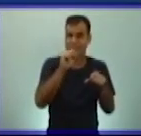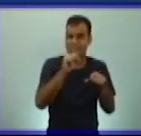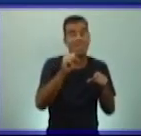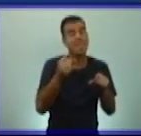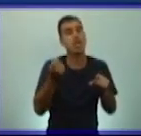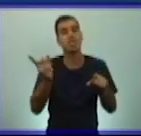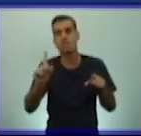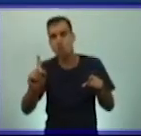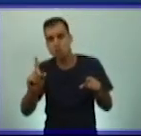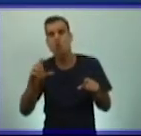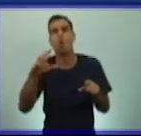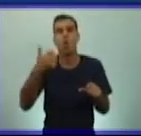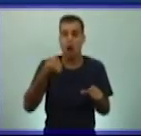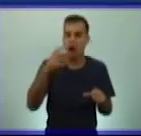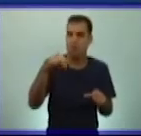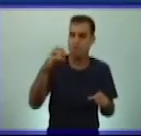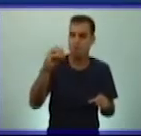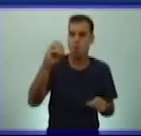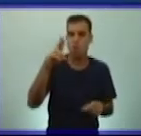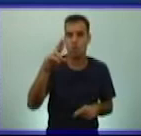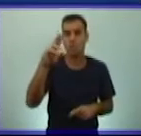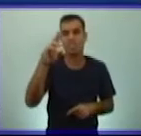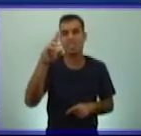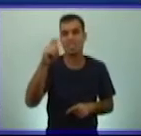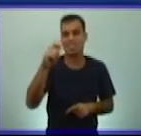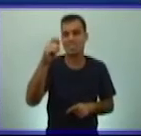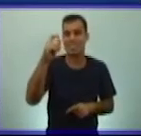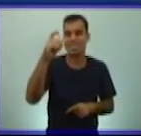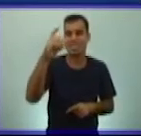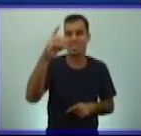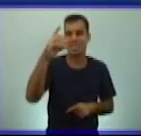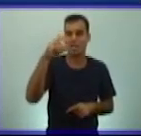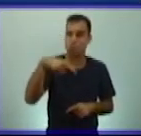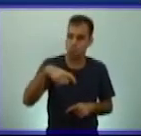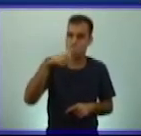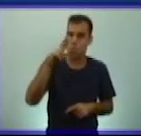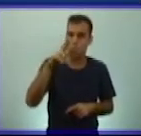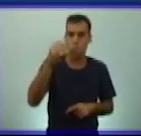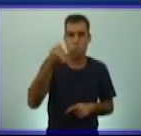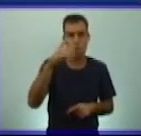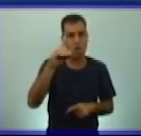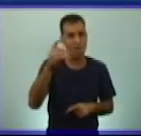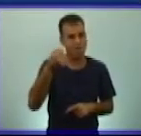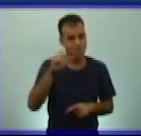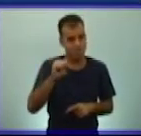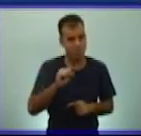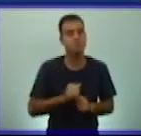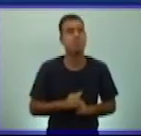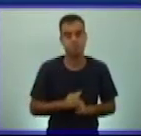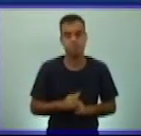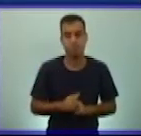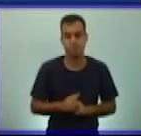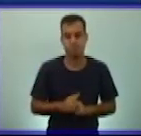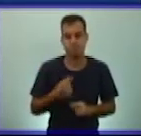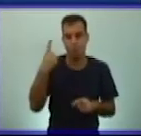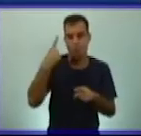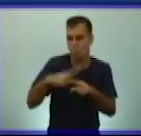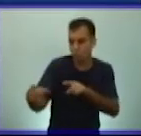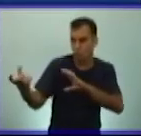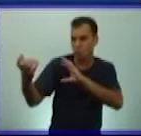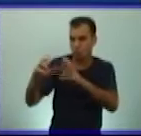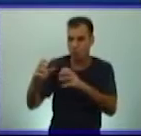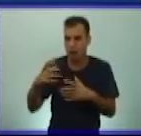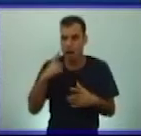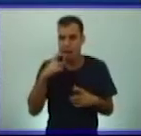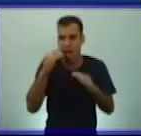de este péndulo. También utilizamos como recursos el sistema cuerpo-resorte, y del sistema cuerpo-resorte